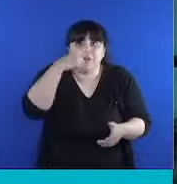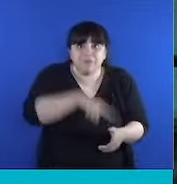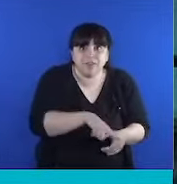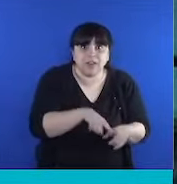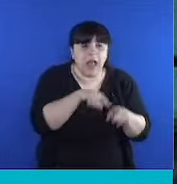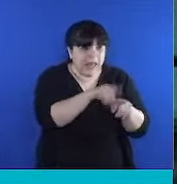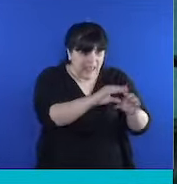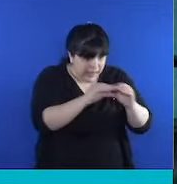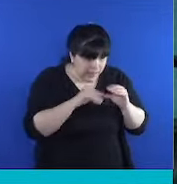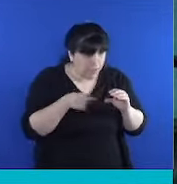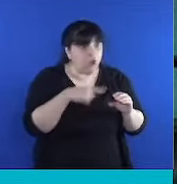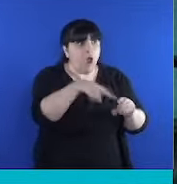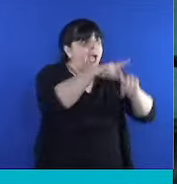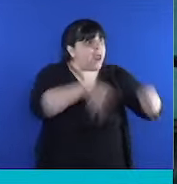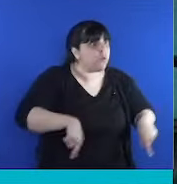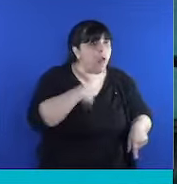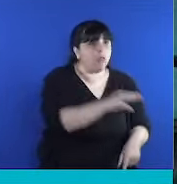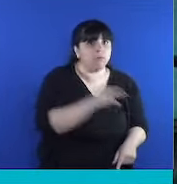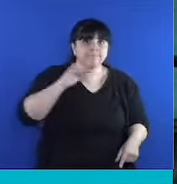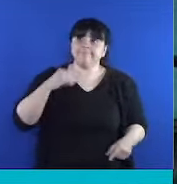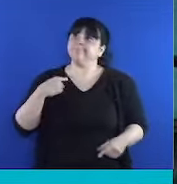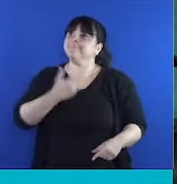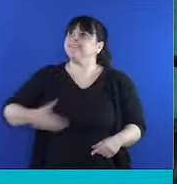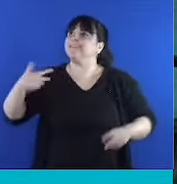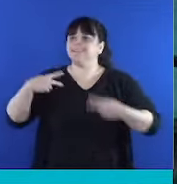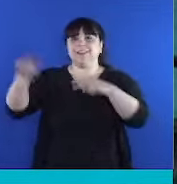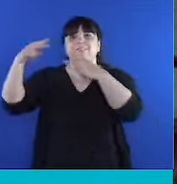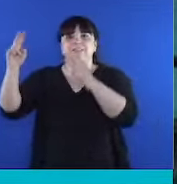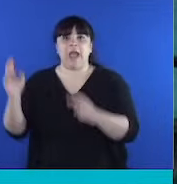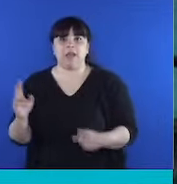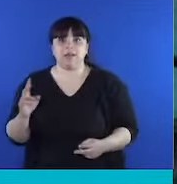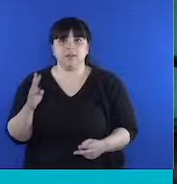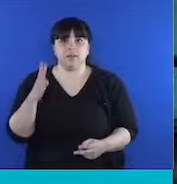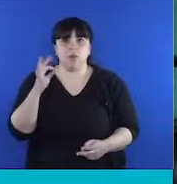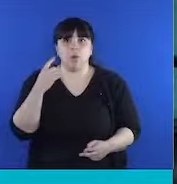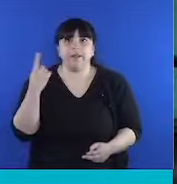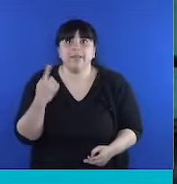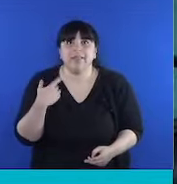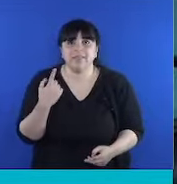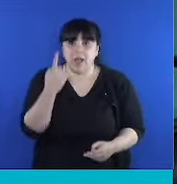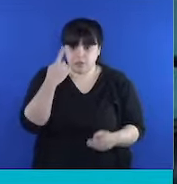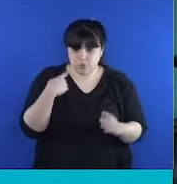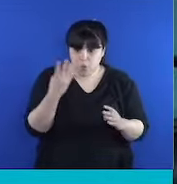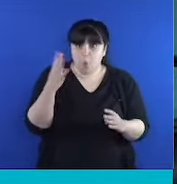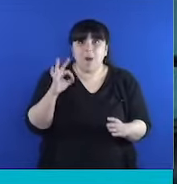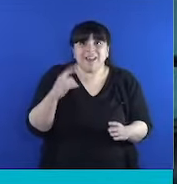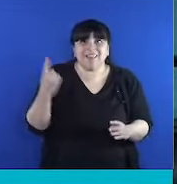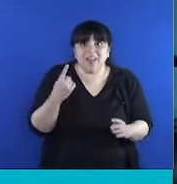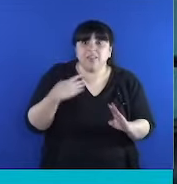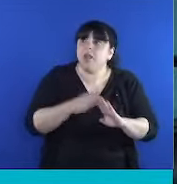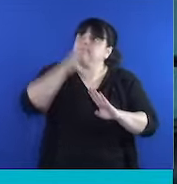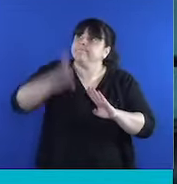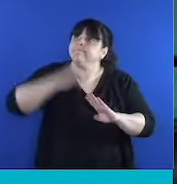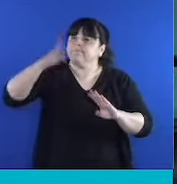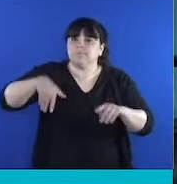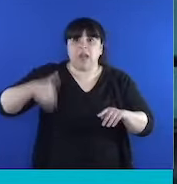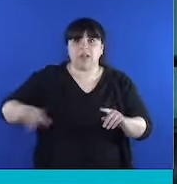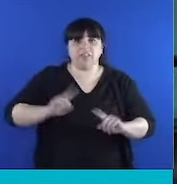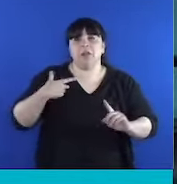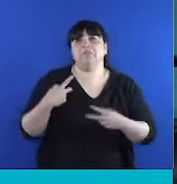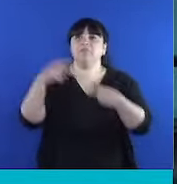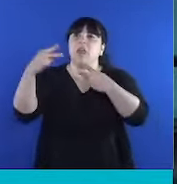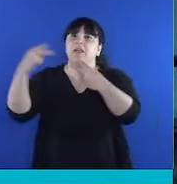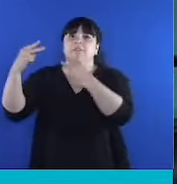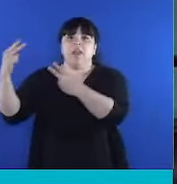se fue de viaje. 40 días, una vez cada 5 días desde que asumió su mandato, el presidente no estuvo en la Argentina. Por